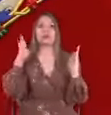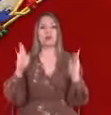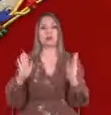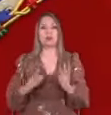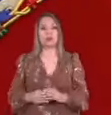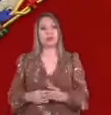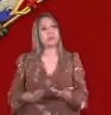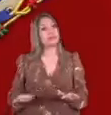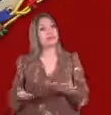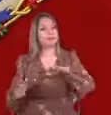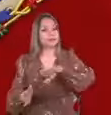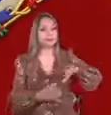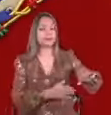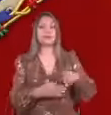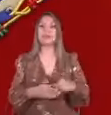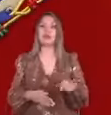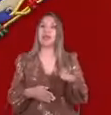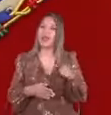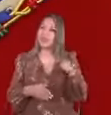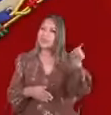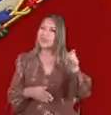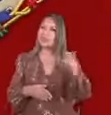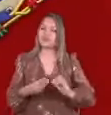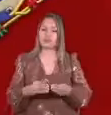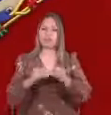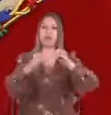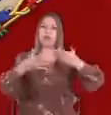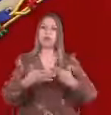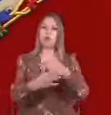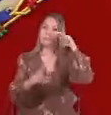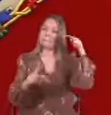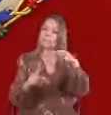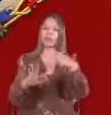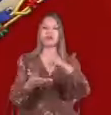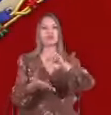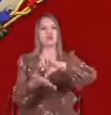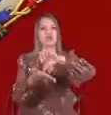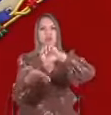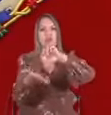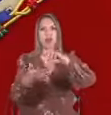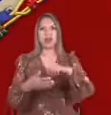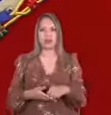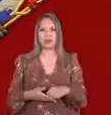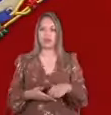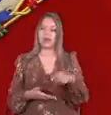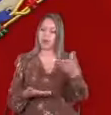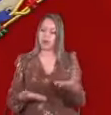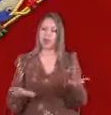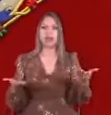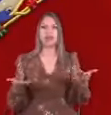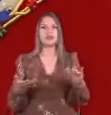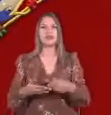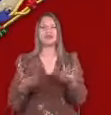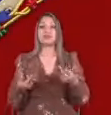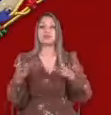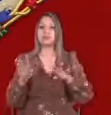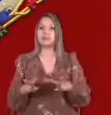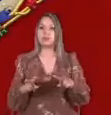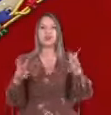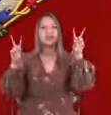construir una visión de ciudad, una visión de país, sino de desmontar lo alcanzado. Se ha llevado muy lejos la lógica